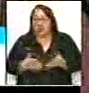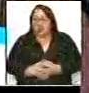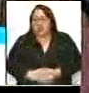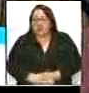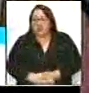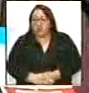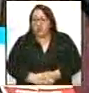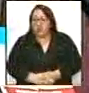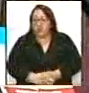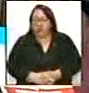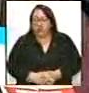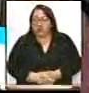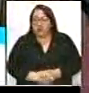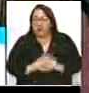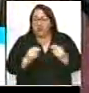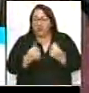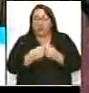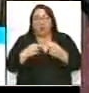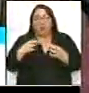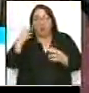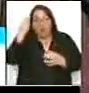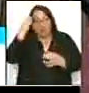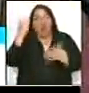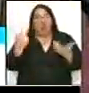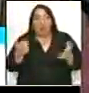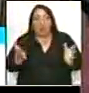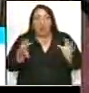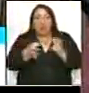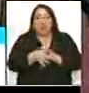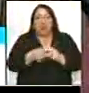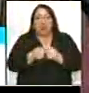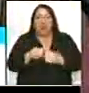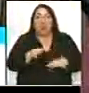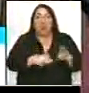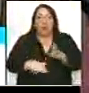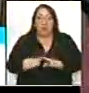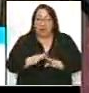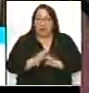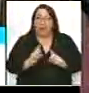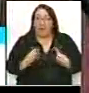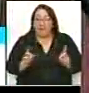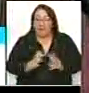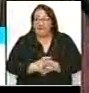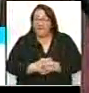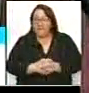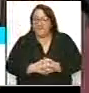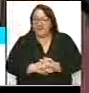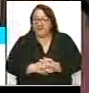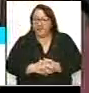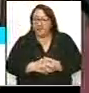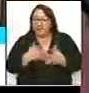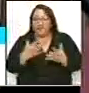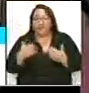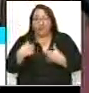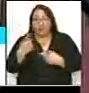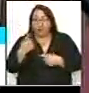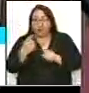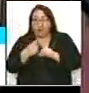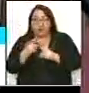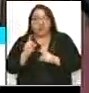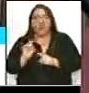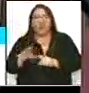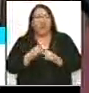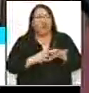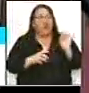que los partidos puedan formar alianza con los movimientos. ¿Okay? Sin embargo, las condiciones que tienen unos respecto a otros, y